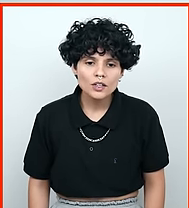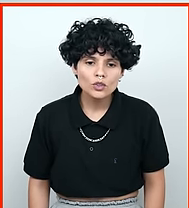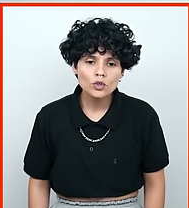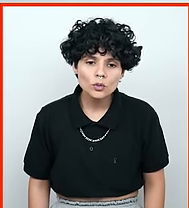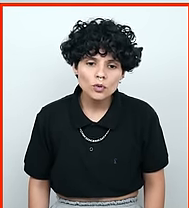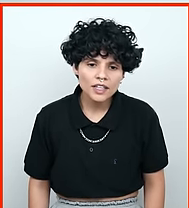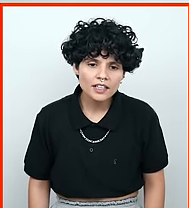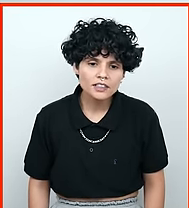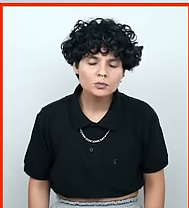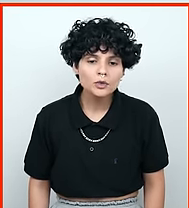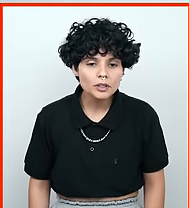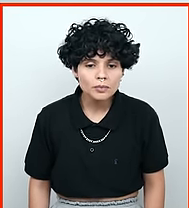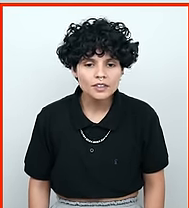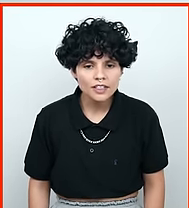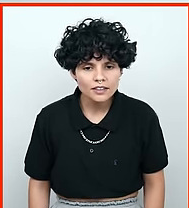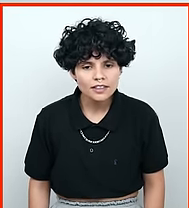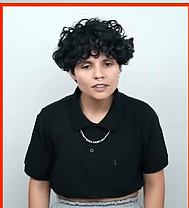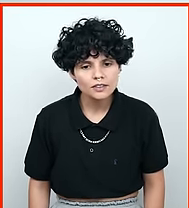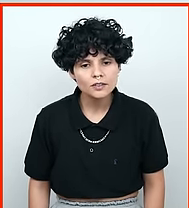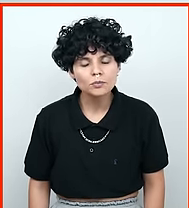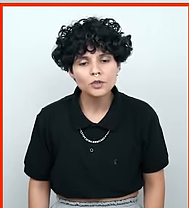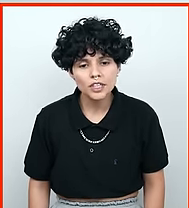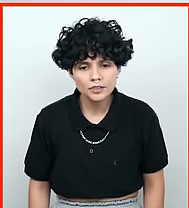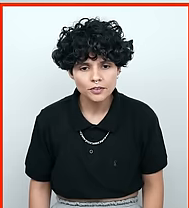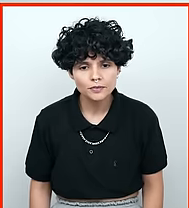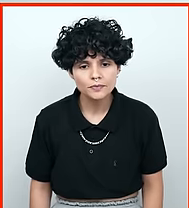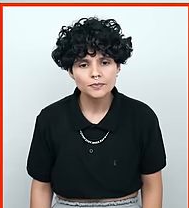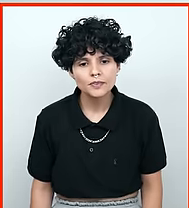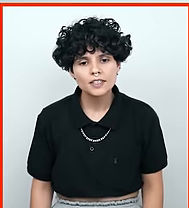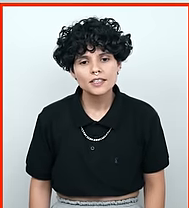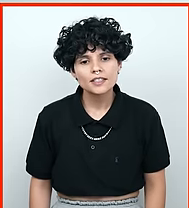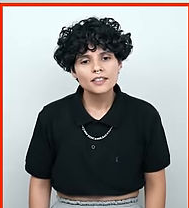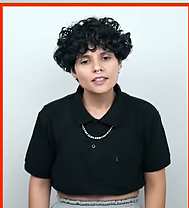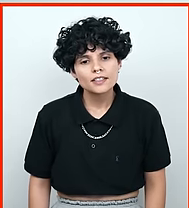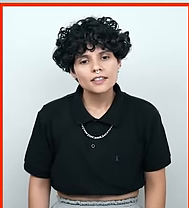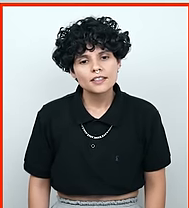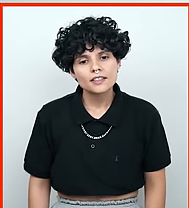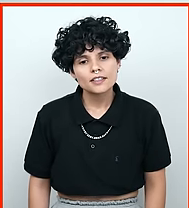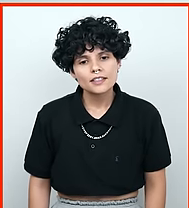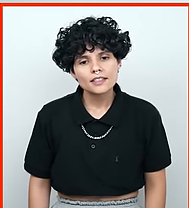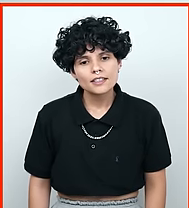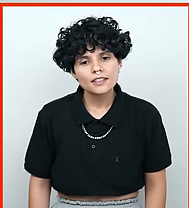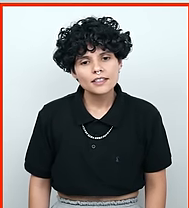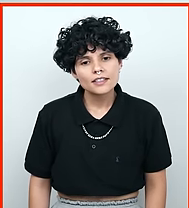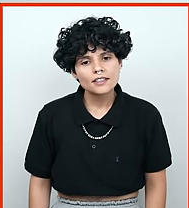porque dos mujeres muy importantes murieron.